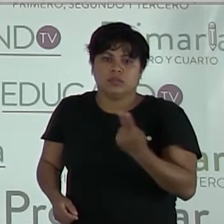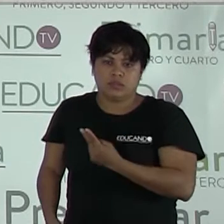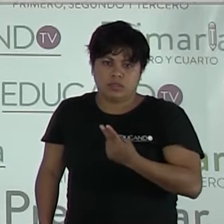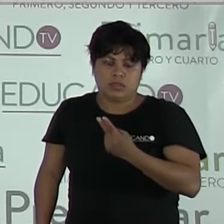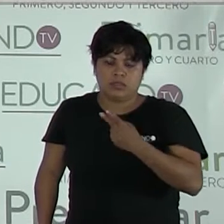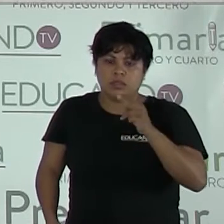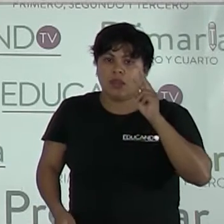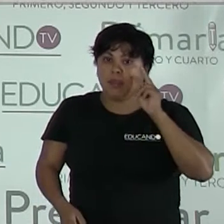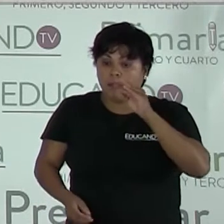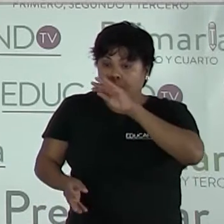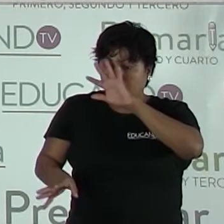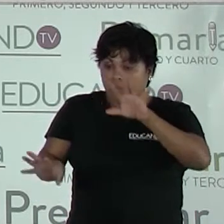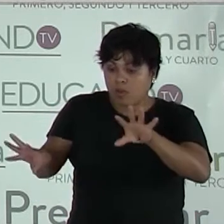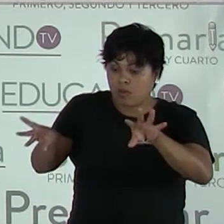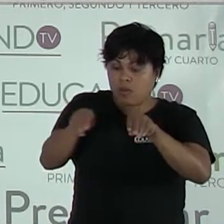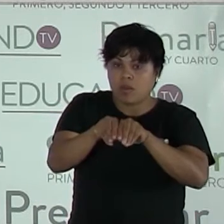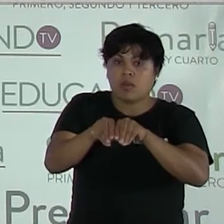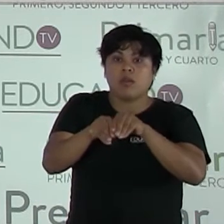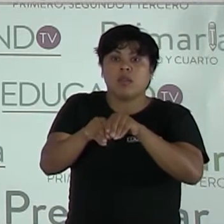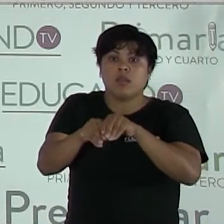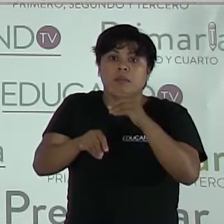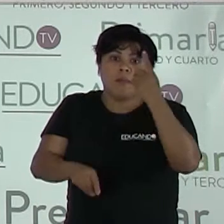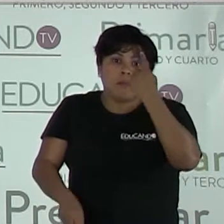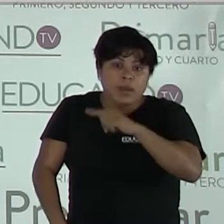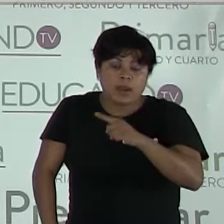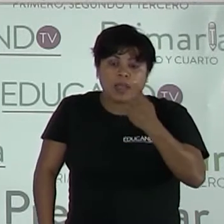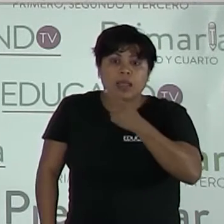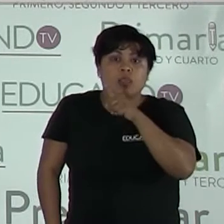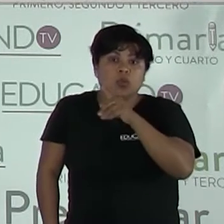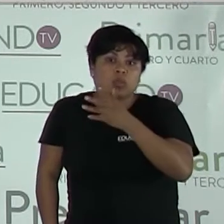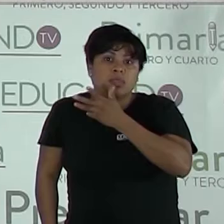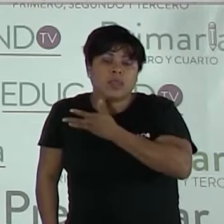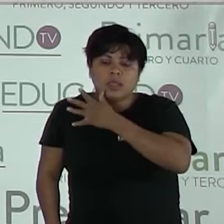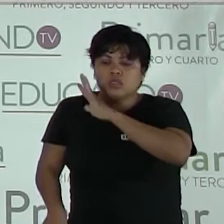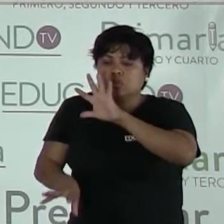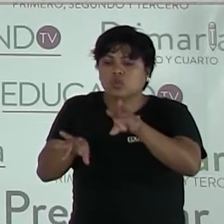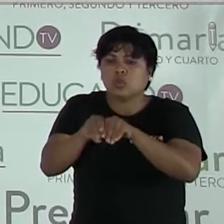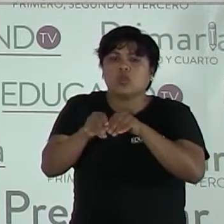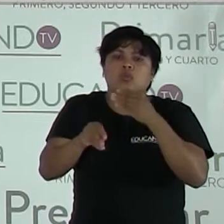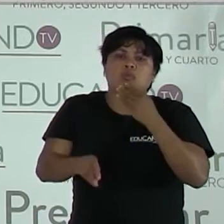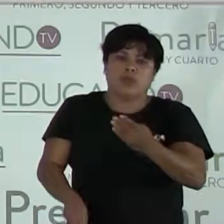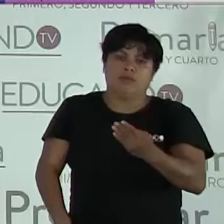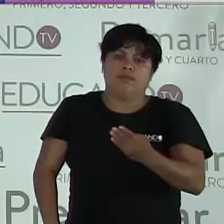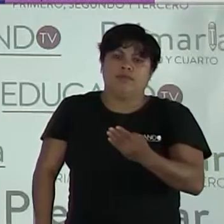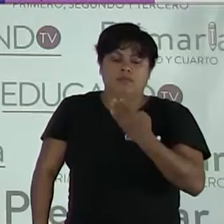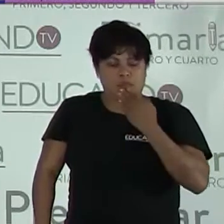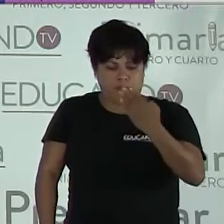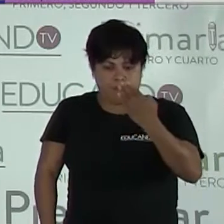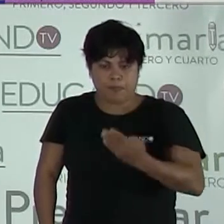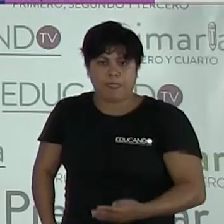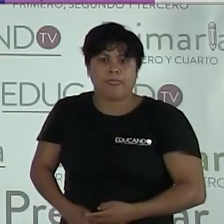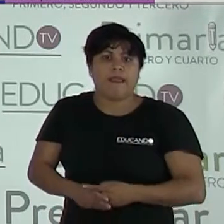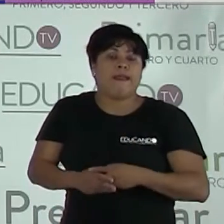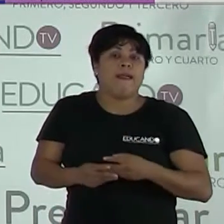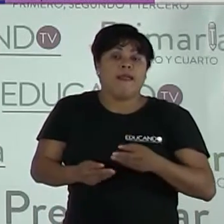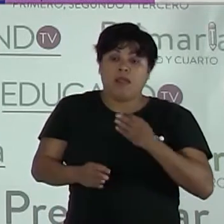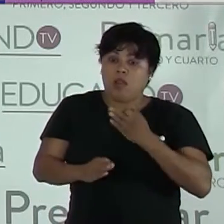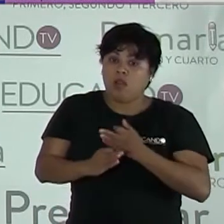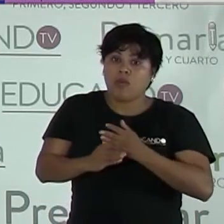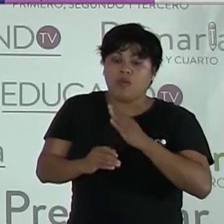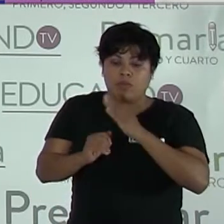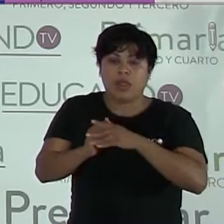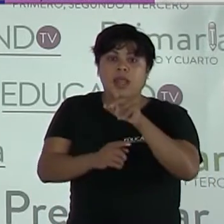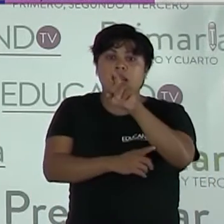necesitas recepcionar o recapitular para que tengas todo muy claro. Muy bien, vámonos con